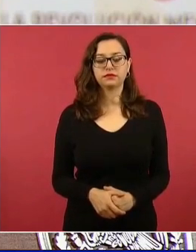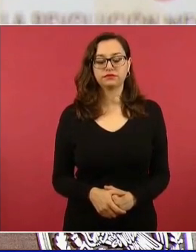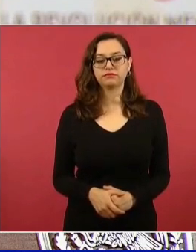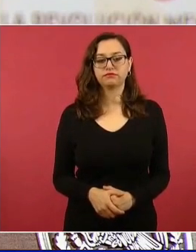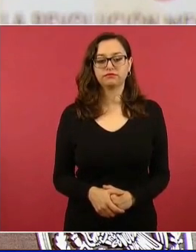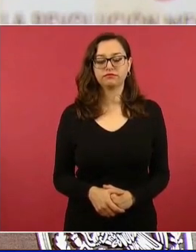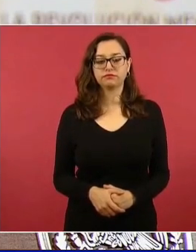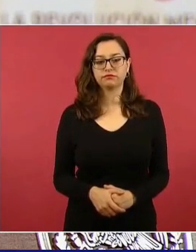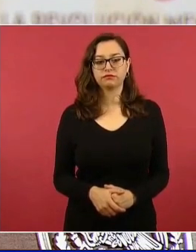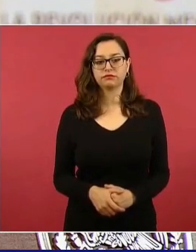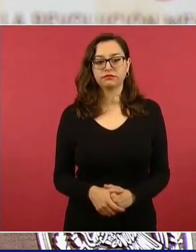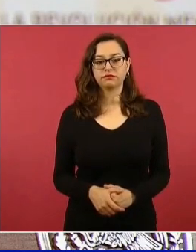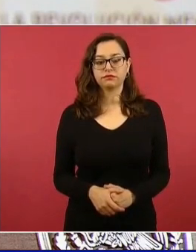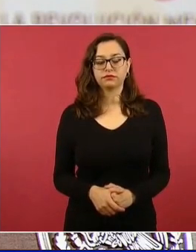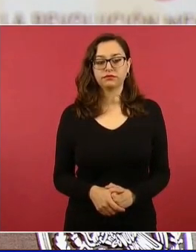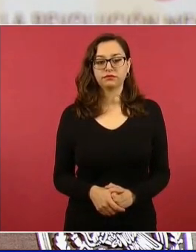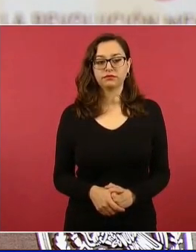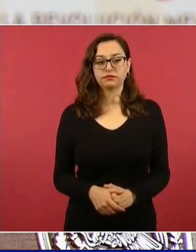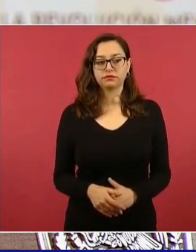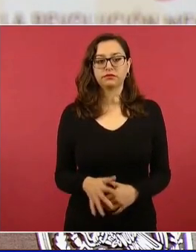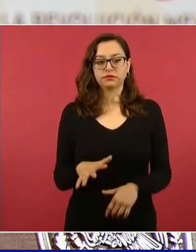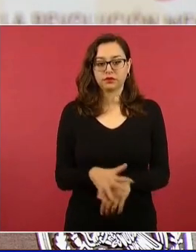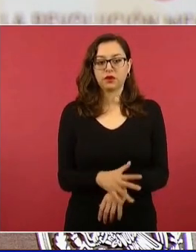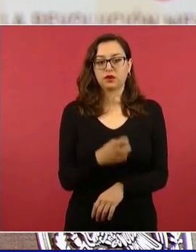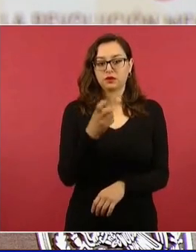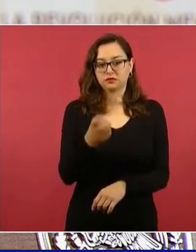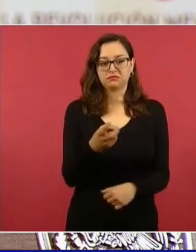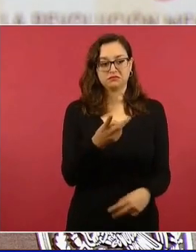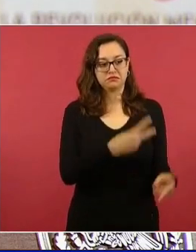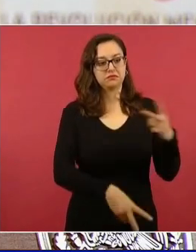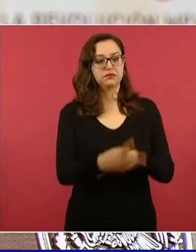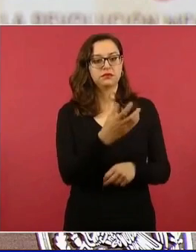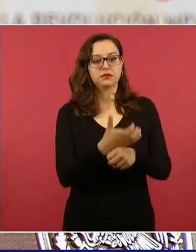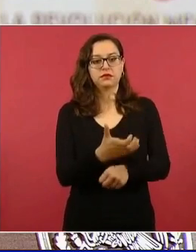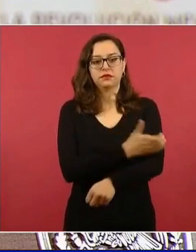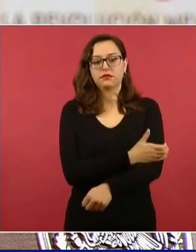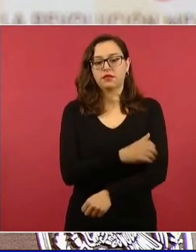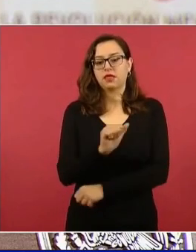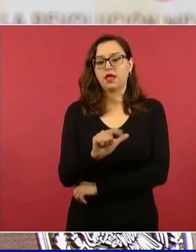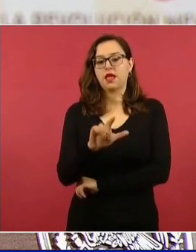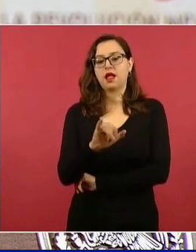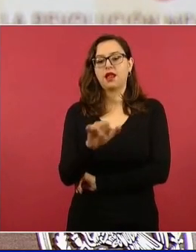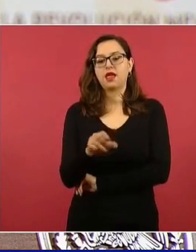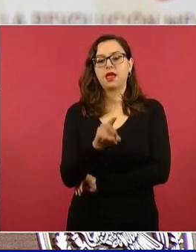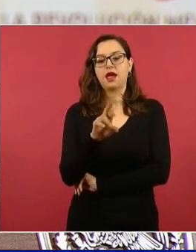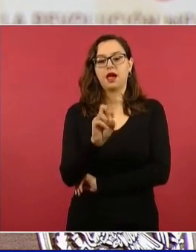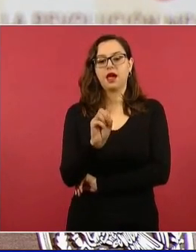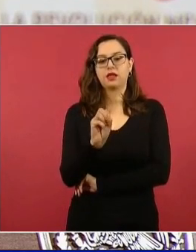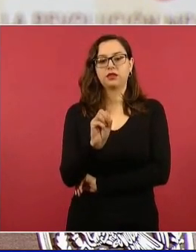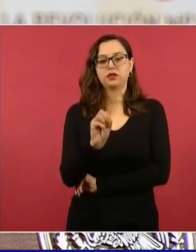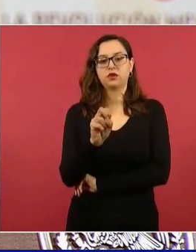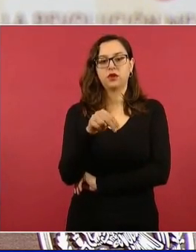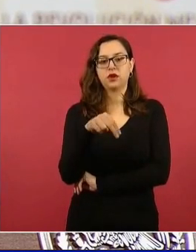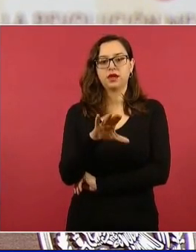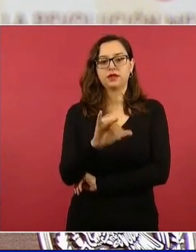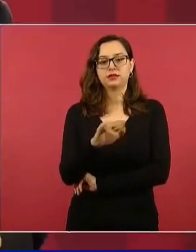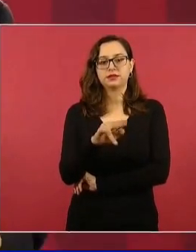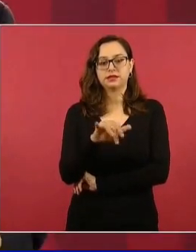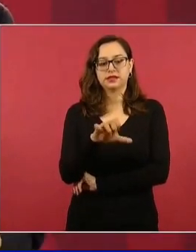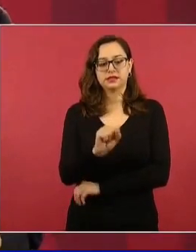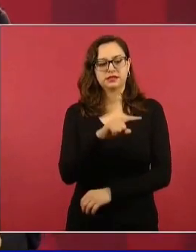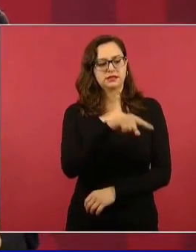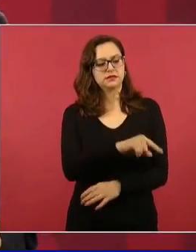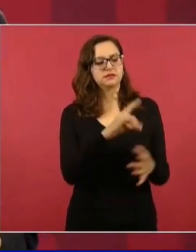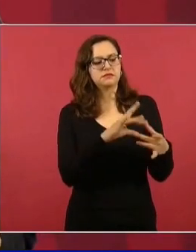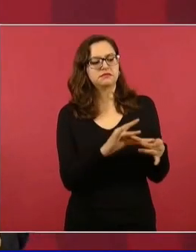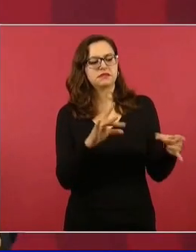Alejandro Encinas nos va a dar una explicación del informe